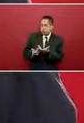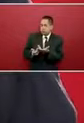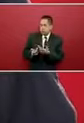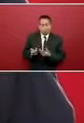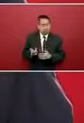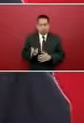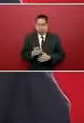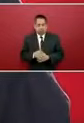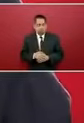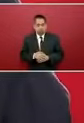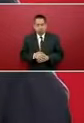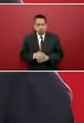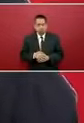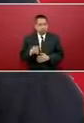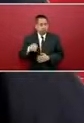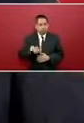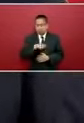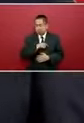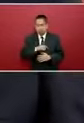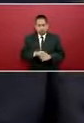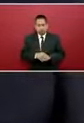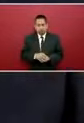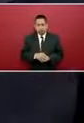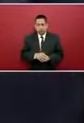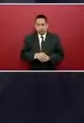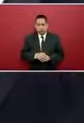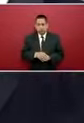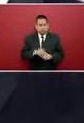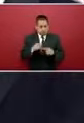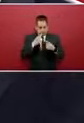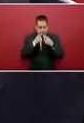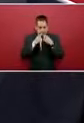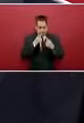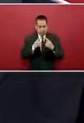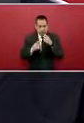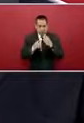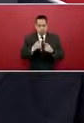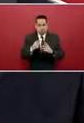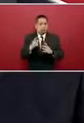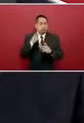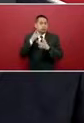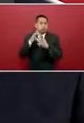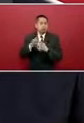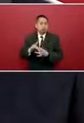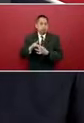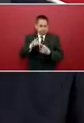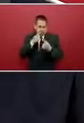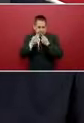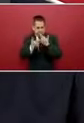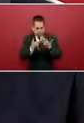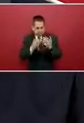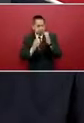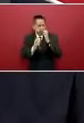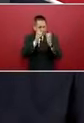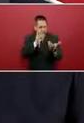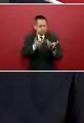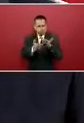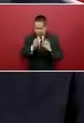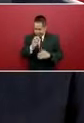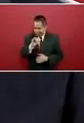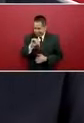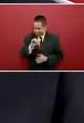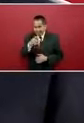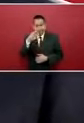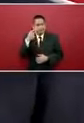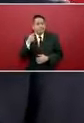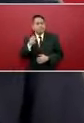pues nosotros sí vamos a negociar, la política es negociación, es diálogo,